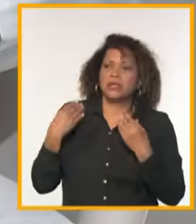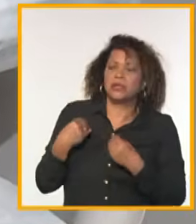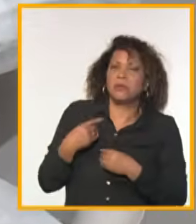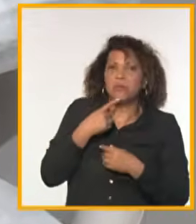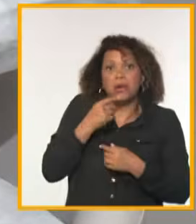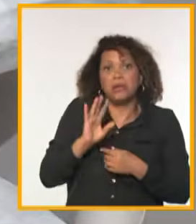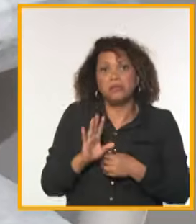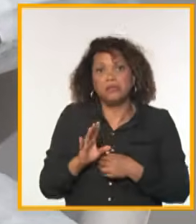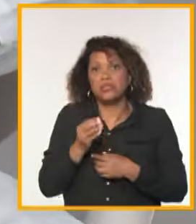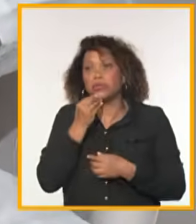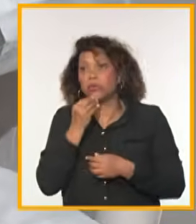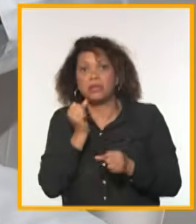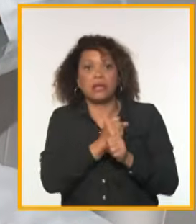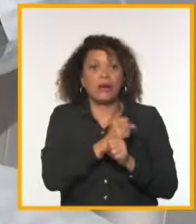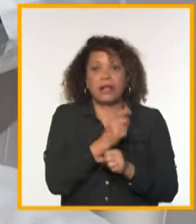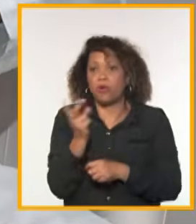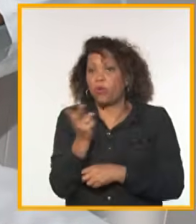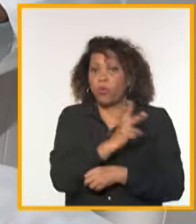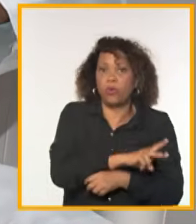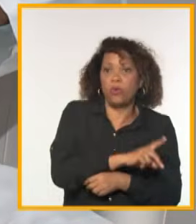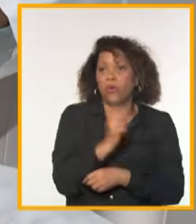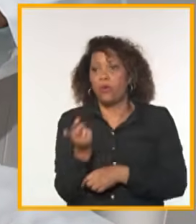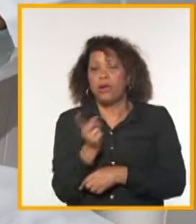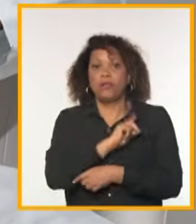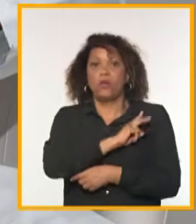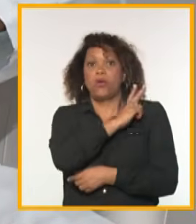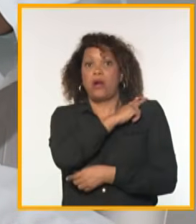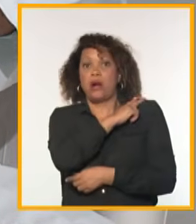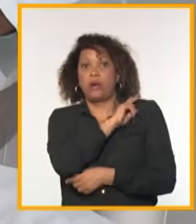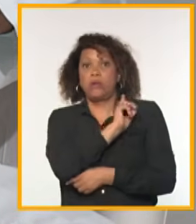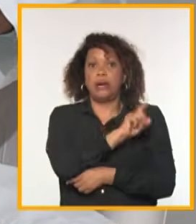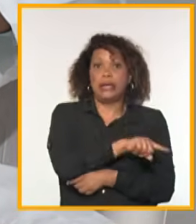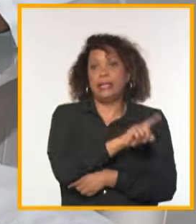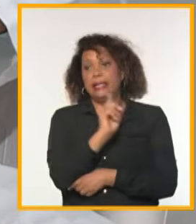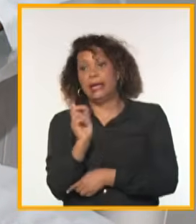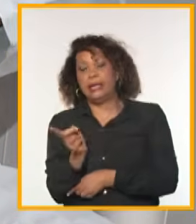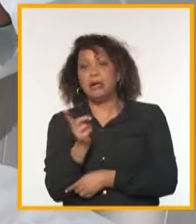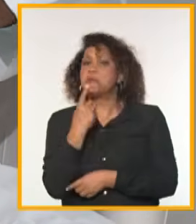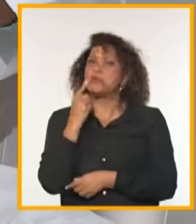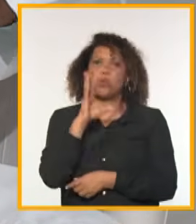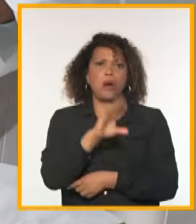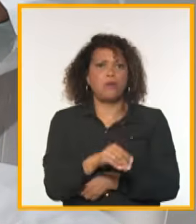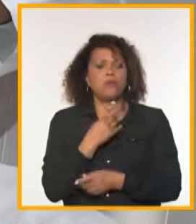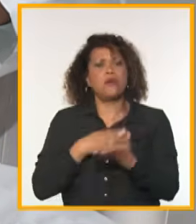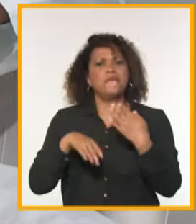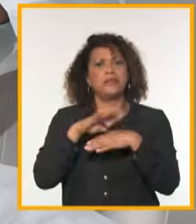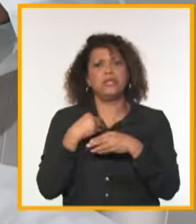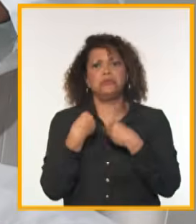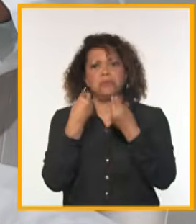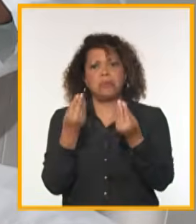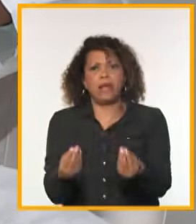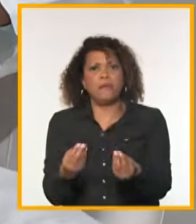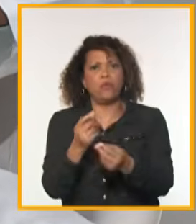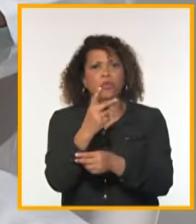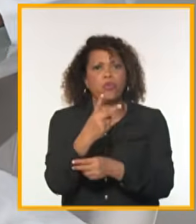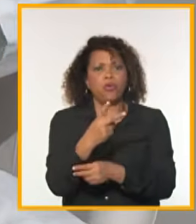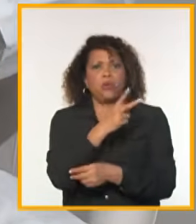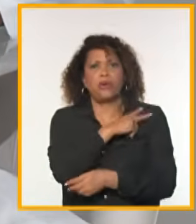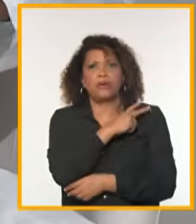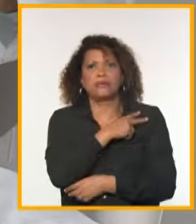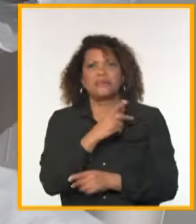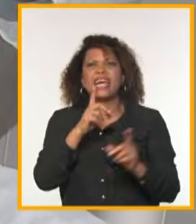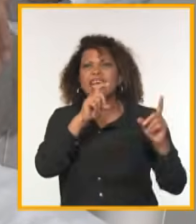de simultanear en 2 cargos, yo hablo con el ministro y te nombramos en los 2 cargos. Digo, ¿Esta foto es de ese